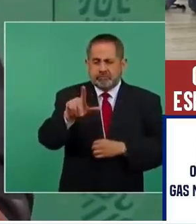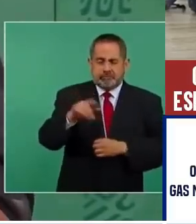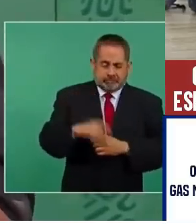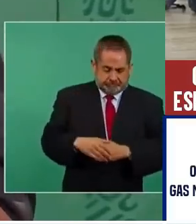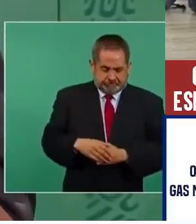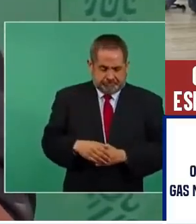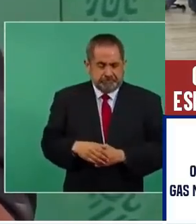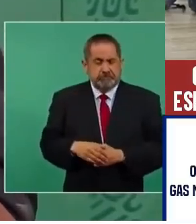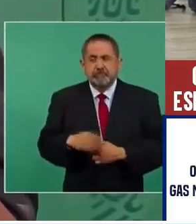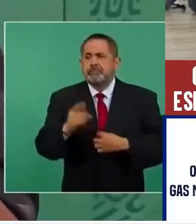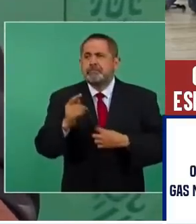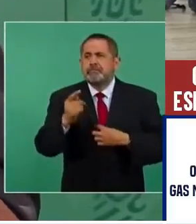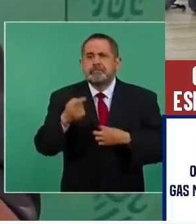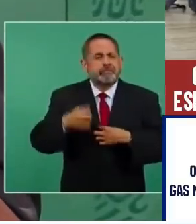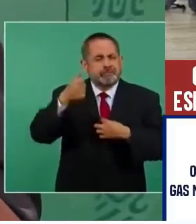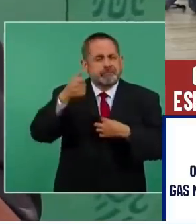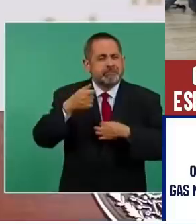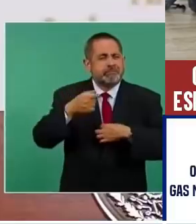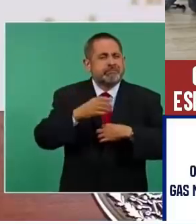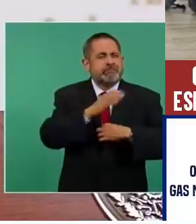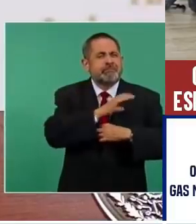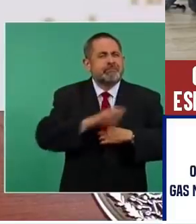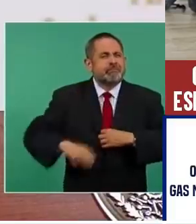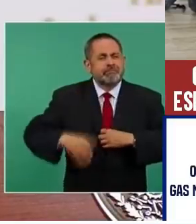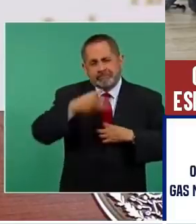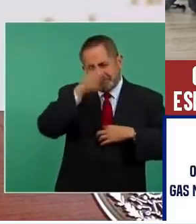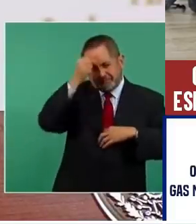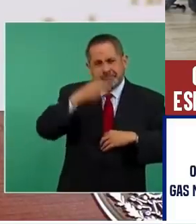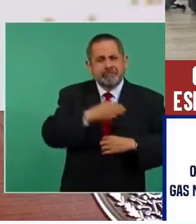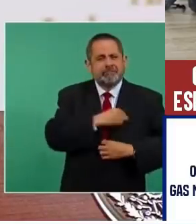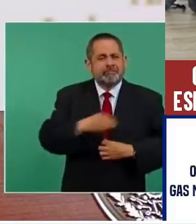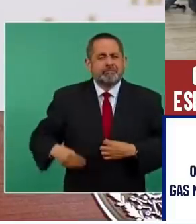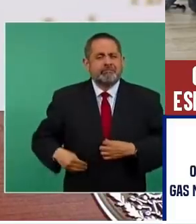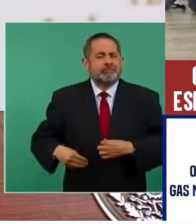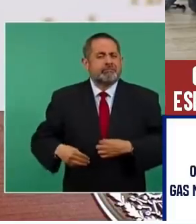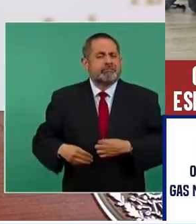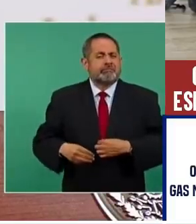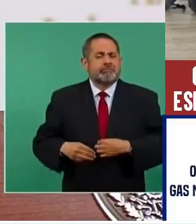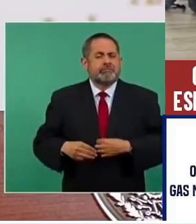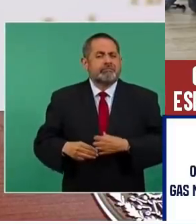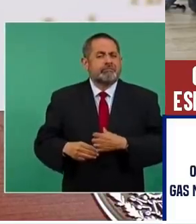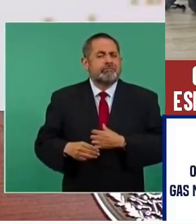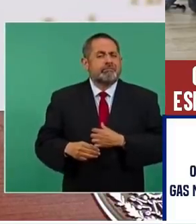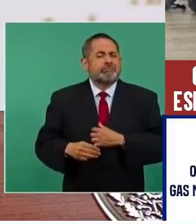1997, la primera vez que fue candidato a presidente municipal